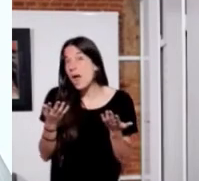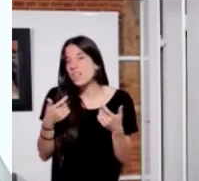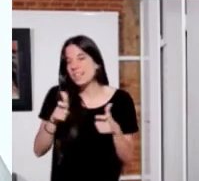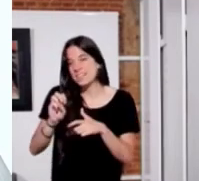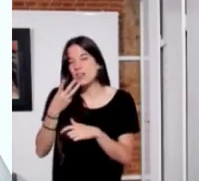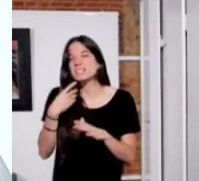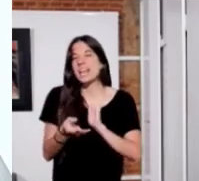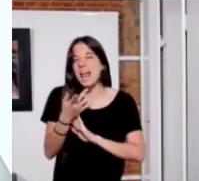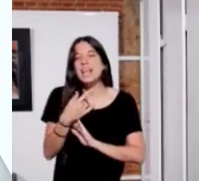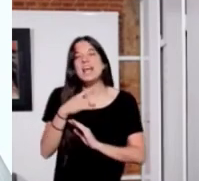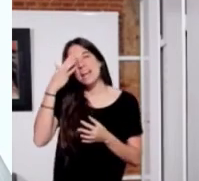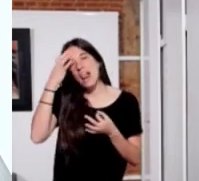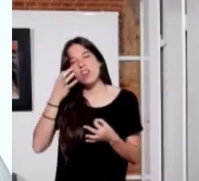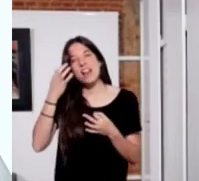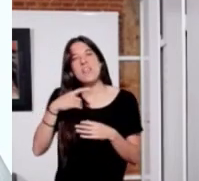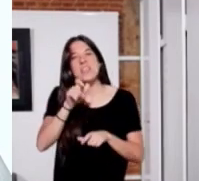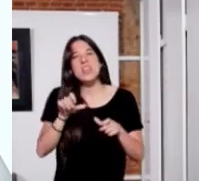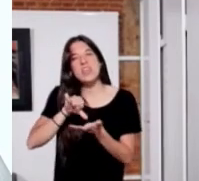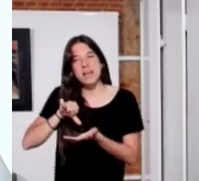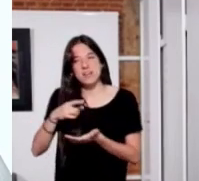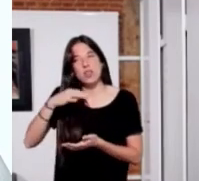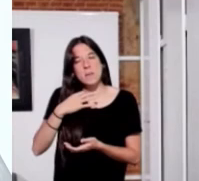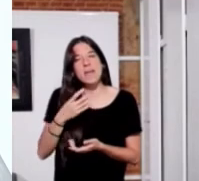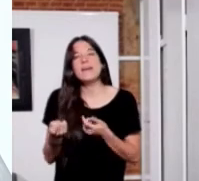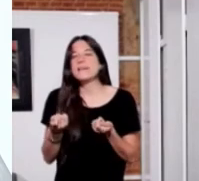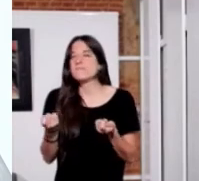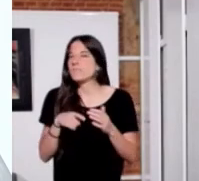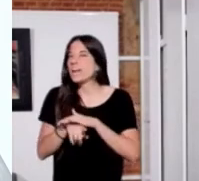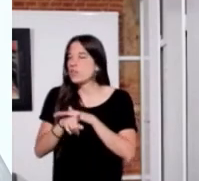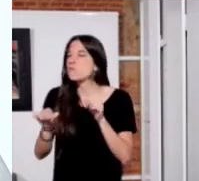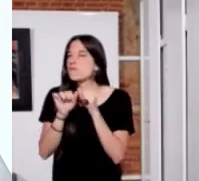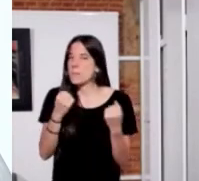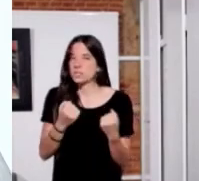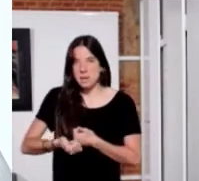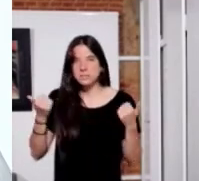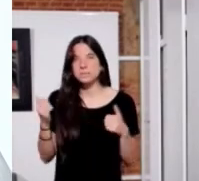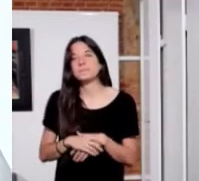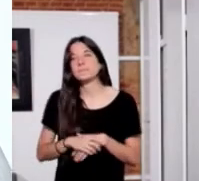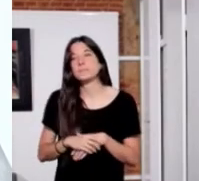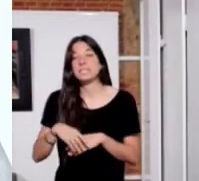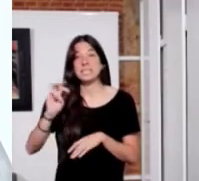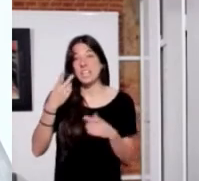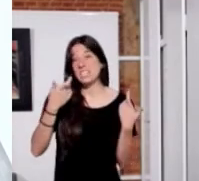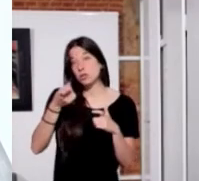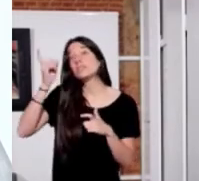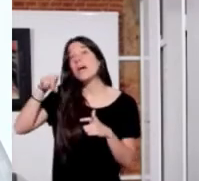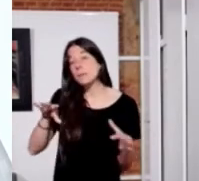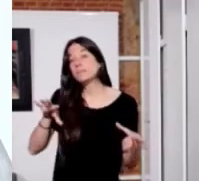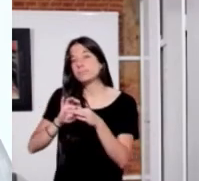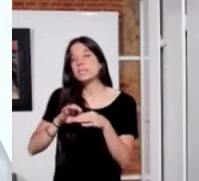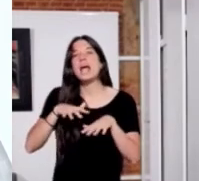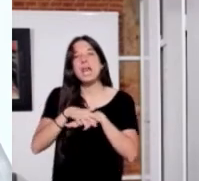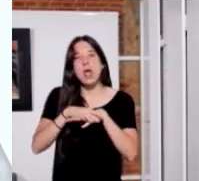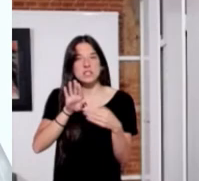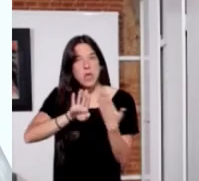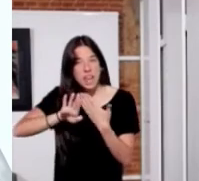cívica. Y en eso tendríamos que gestionarlo de una forma mucho más, más potente, ¿no? Tercer sector también tiene que ver con las redes vecinales